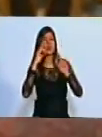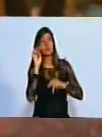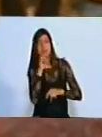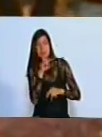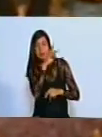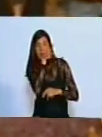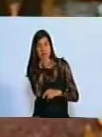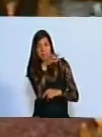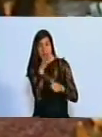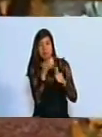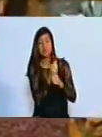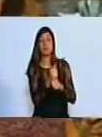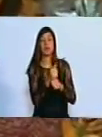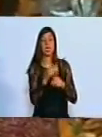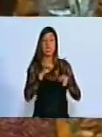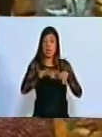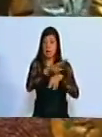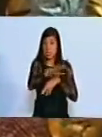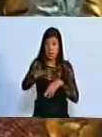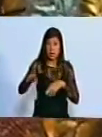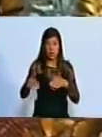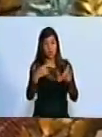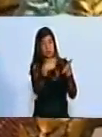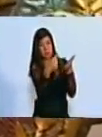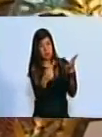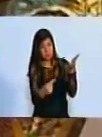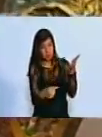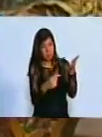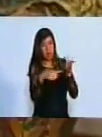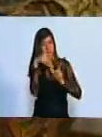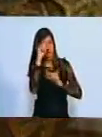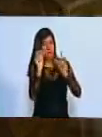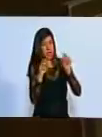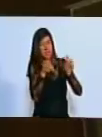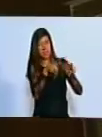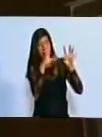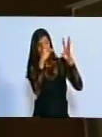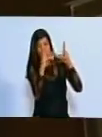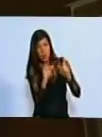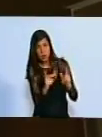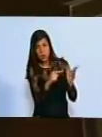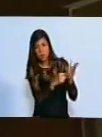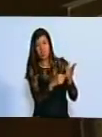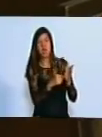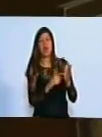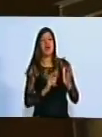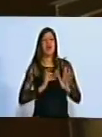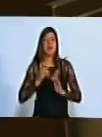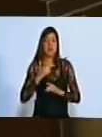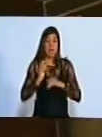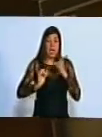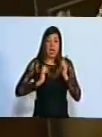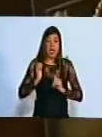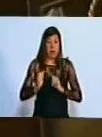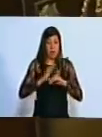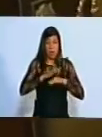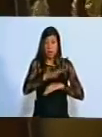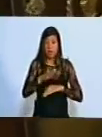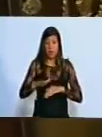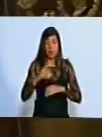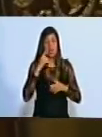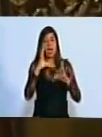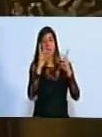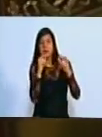niñas pintan la bandera y cuentan sus estrellas. Esa cuenta debe emocionarnos porque posiciona una